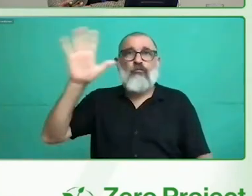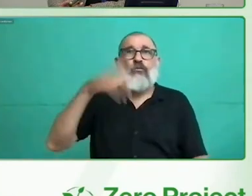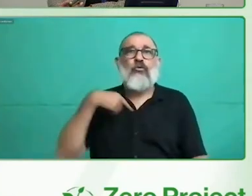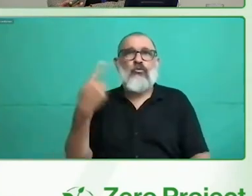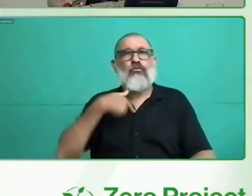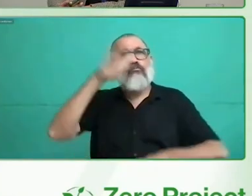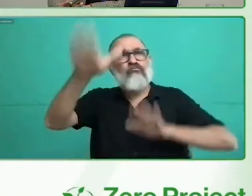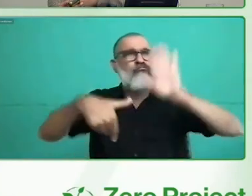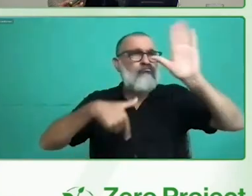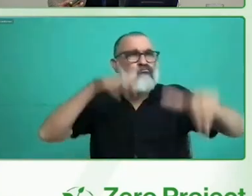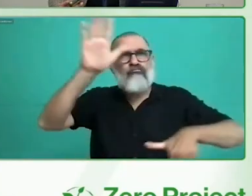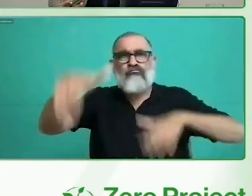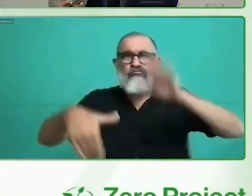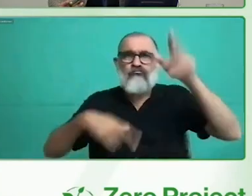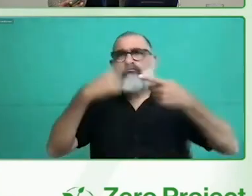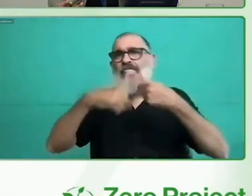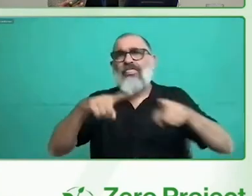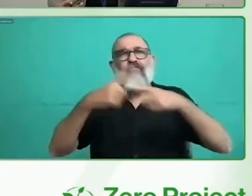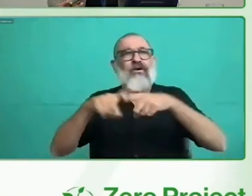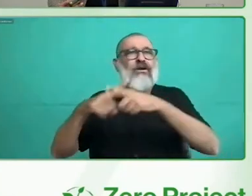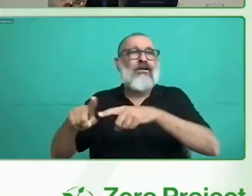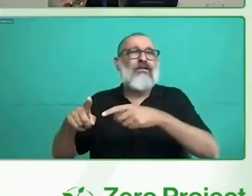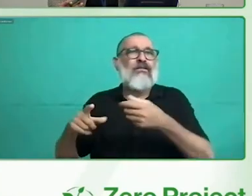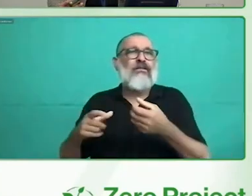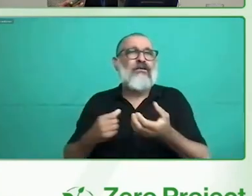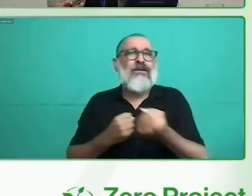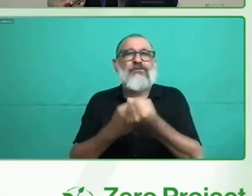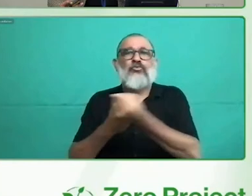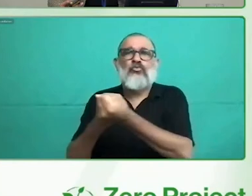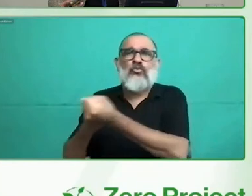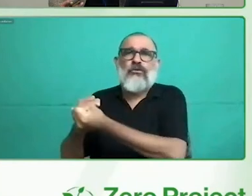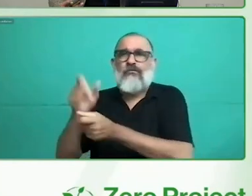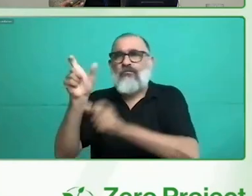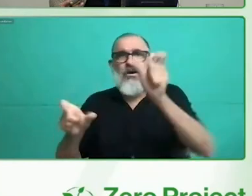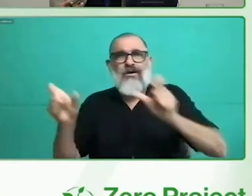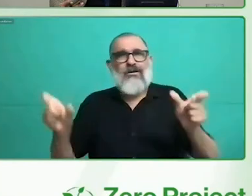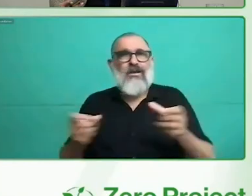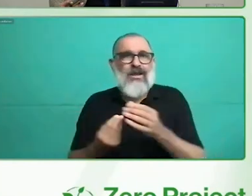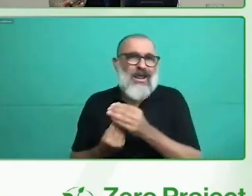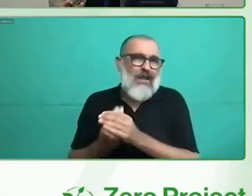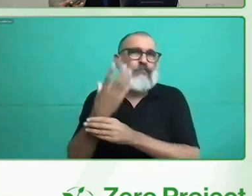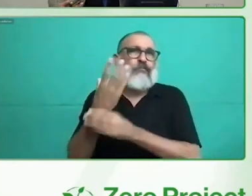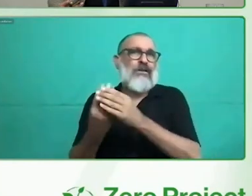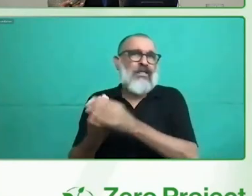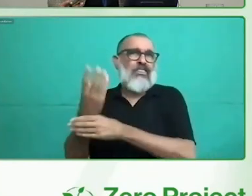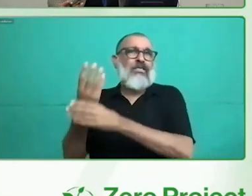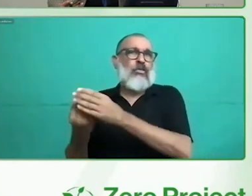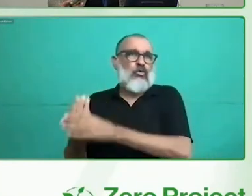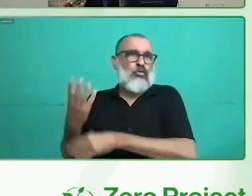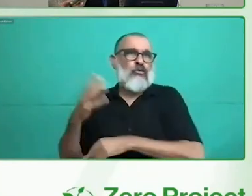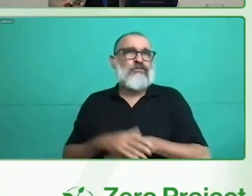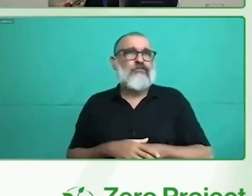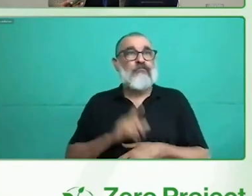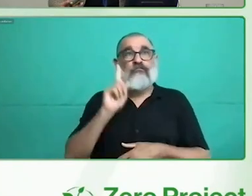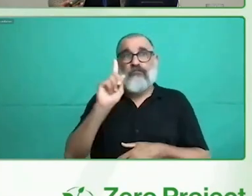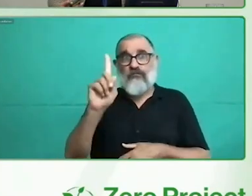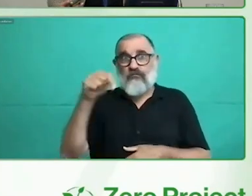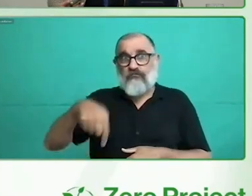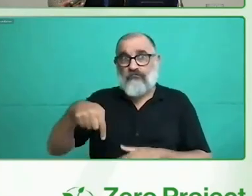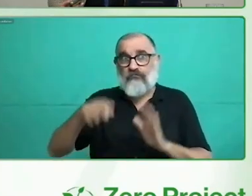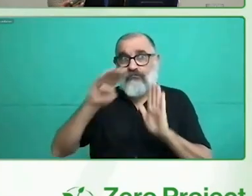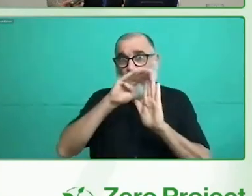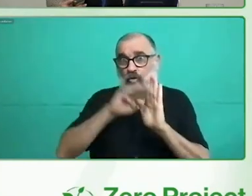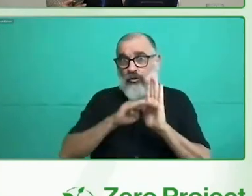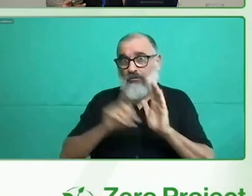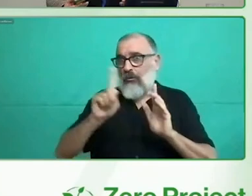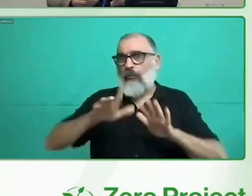Les ofrecemos también consultorías de seguimiento y consolidación de sus proyectos. Tenemos formaciones específicas